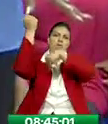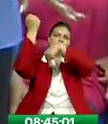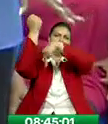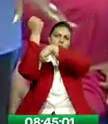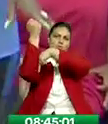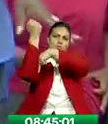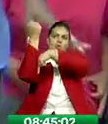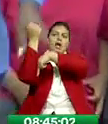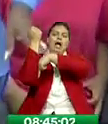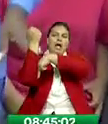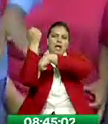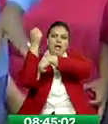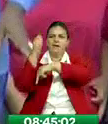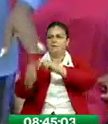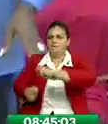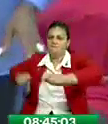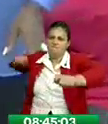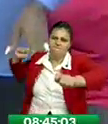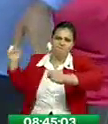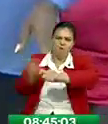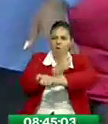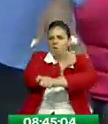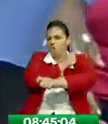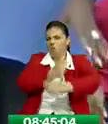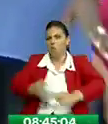los calzones si no tenemos nuevos. ¡Ay, señora!